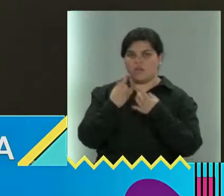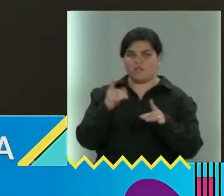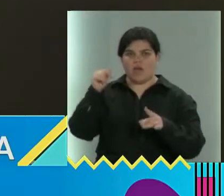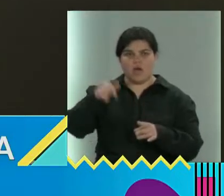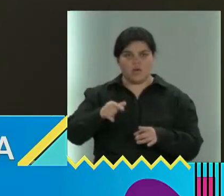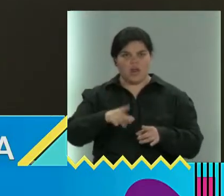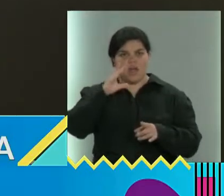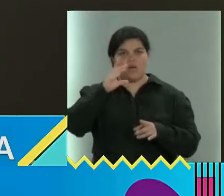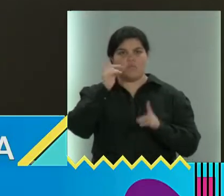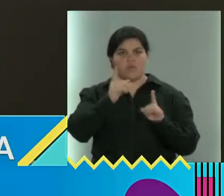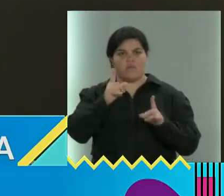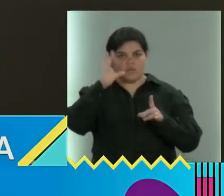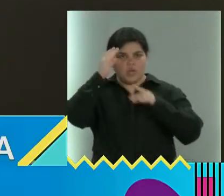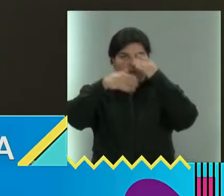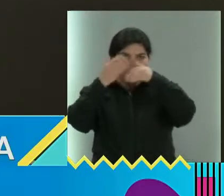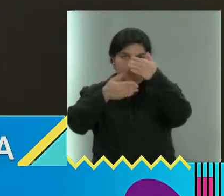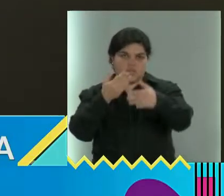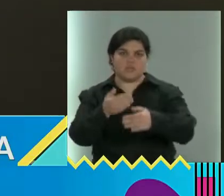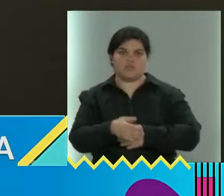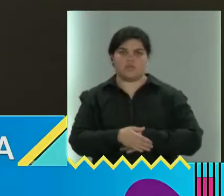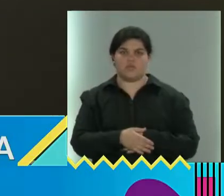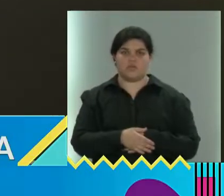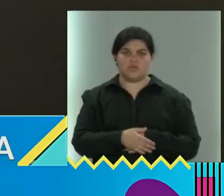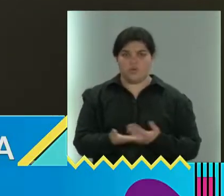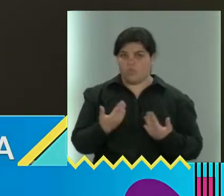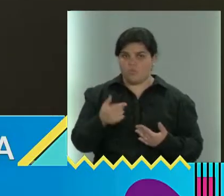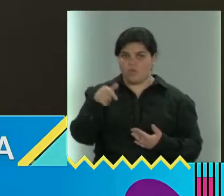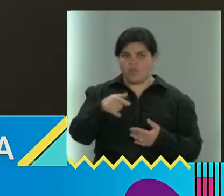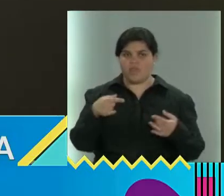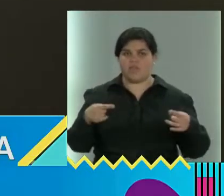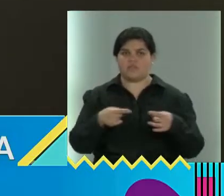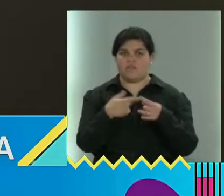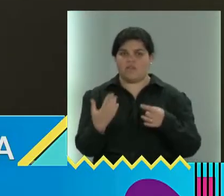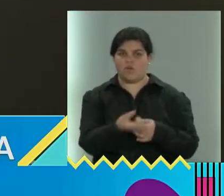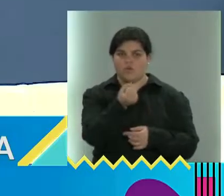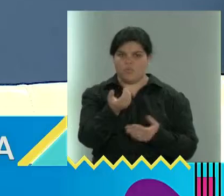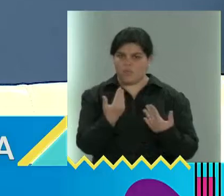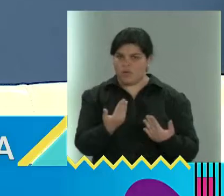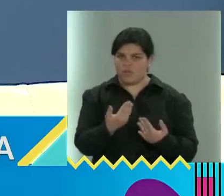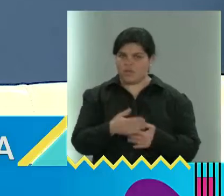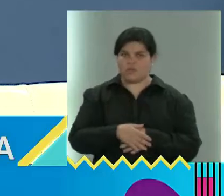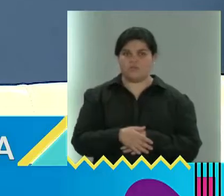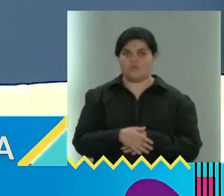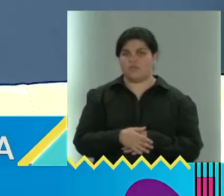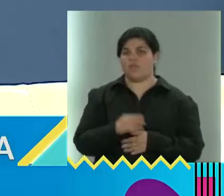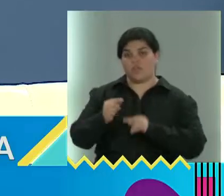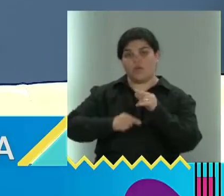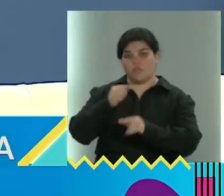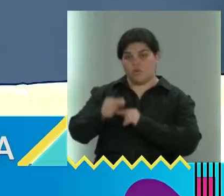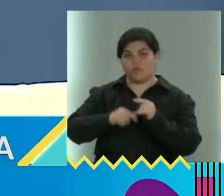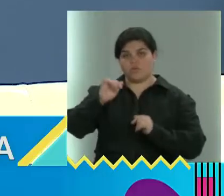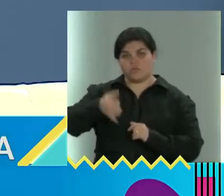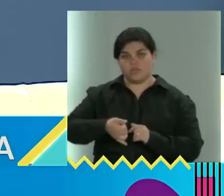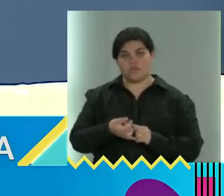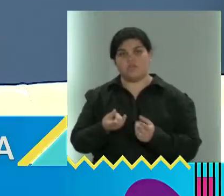docente para poder alcanzar este desafío que nos contás? Bueno, tenemos que lograrla, tenemos que desarrollarlo,